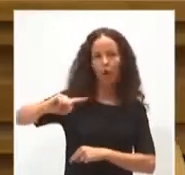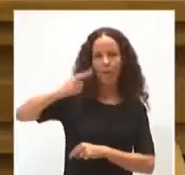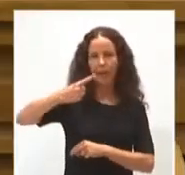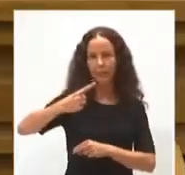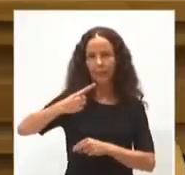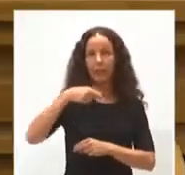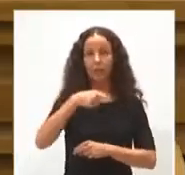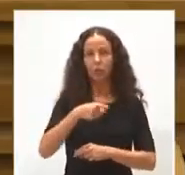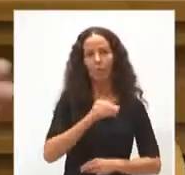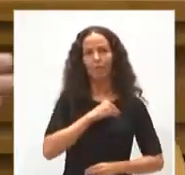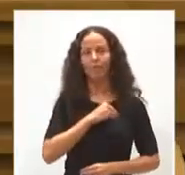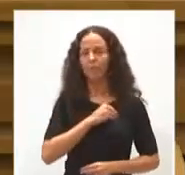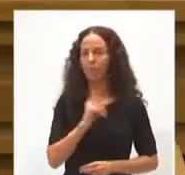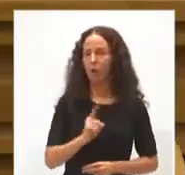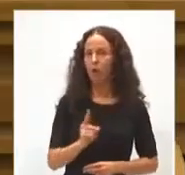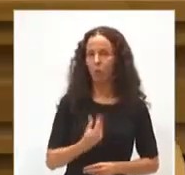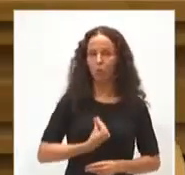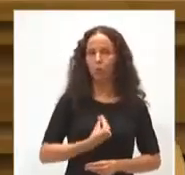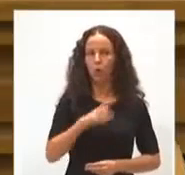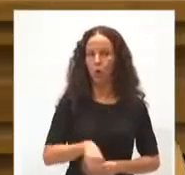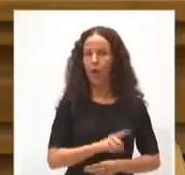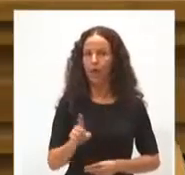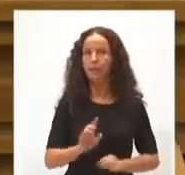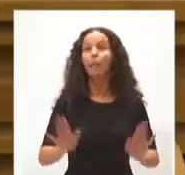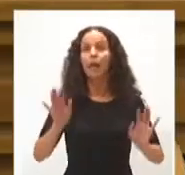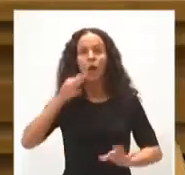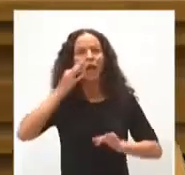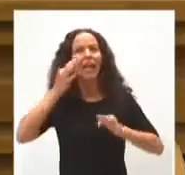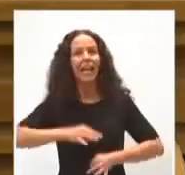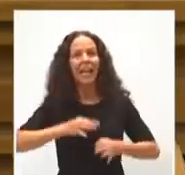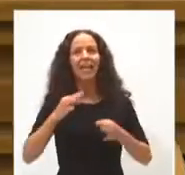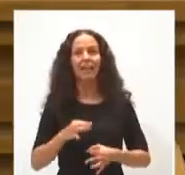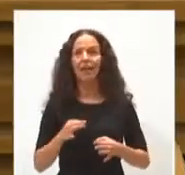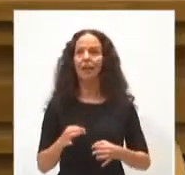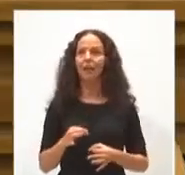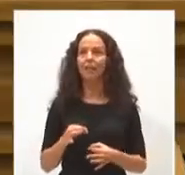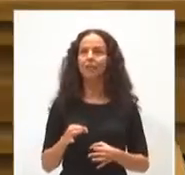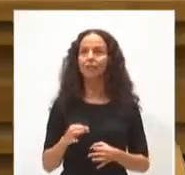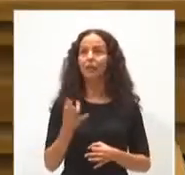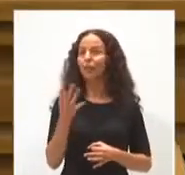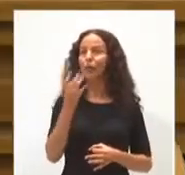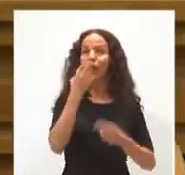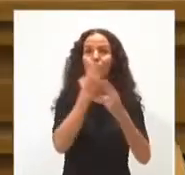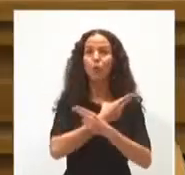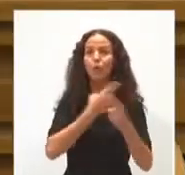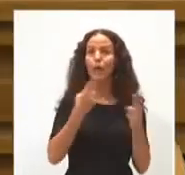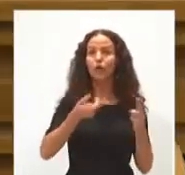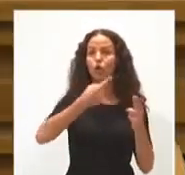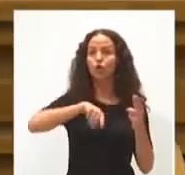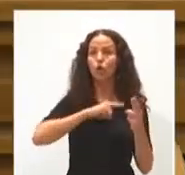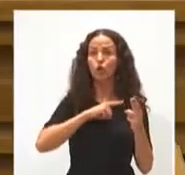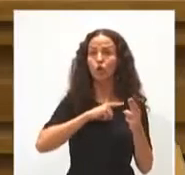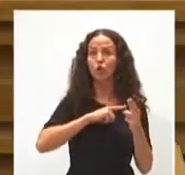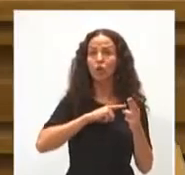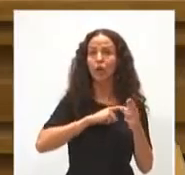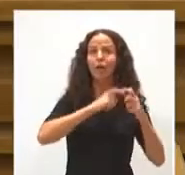voy a decir un drama nadie tiene por qué asustarse pero la realidad es que la deuda pública la estamos incrementando siempre